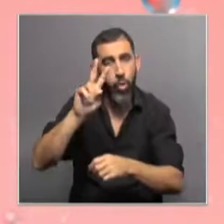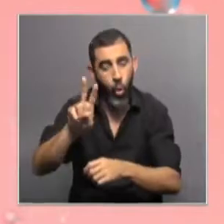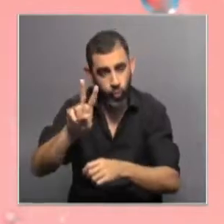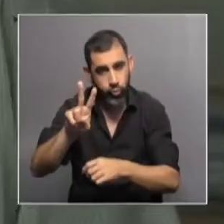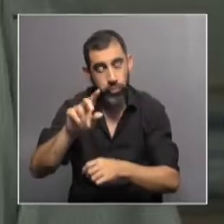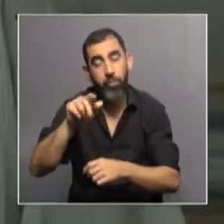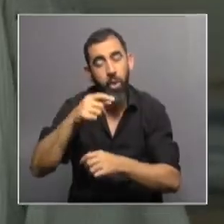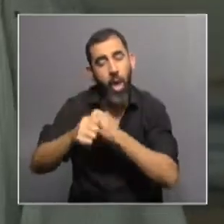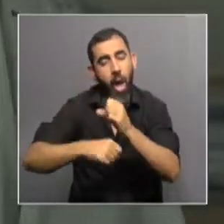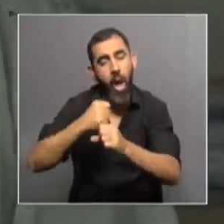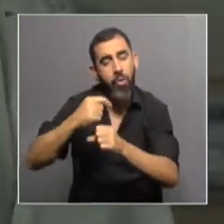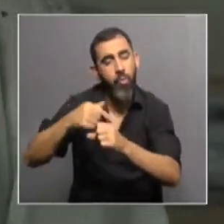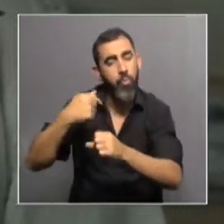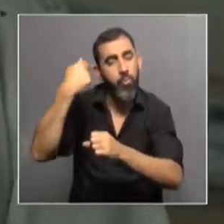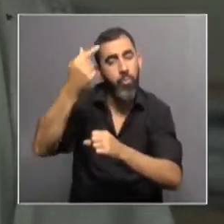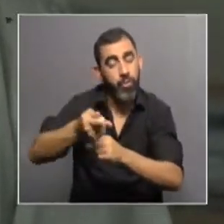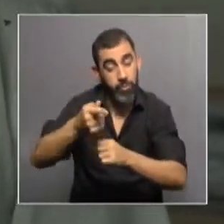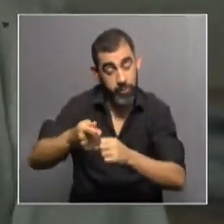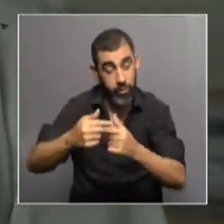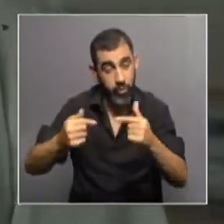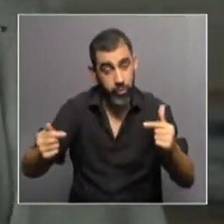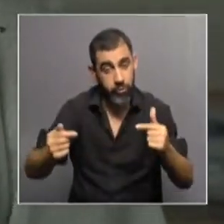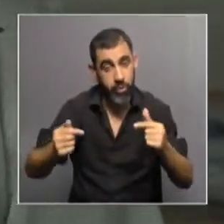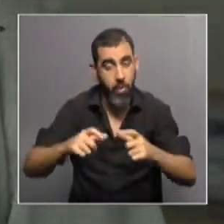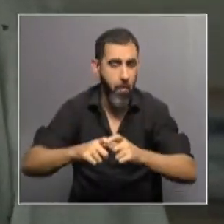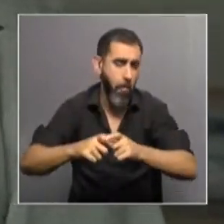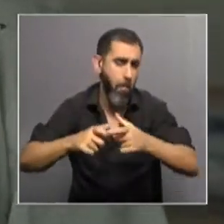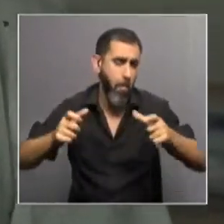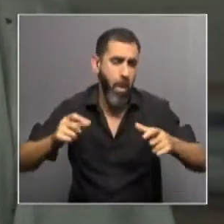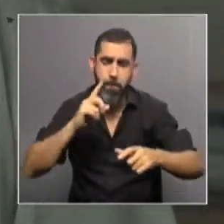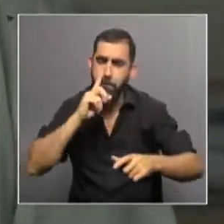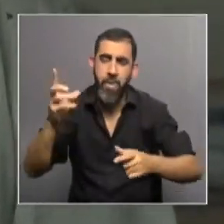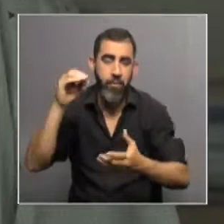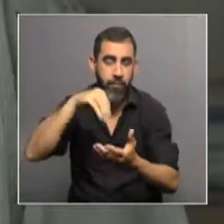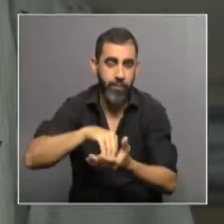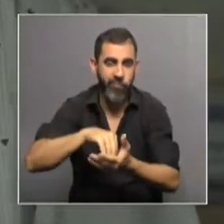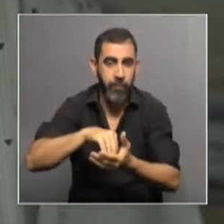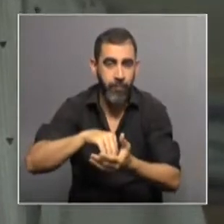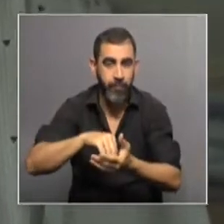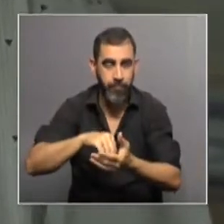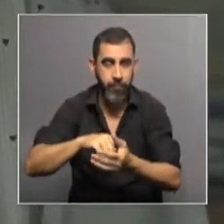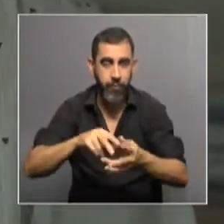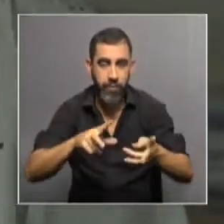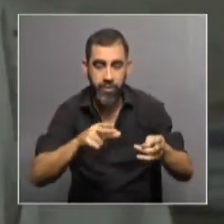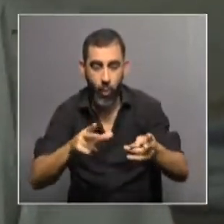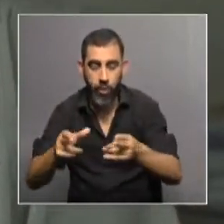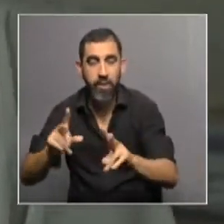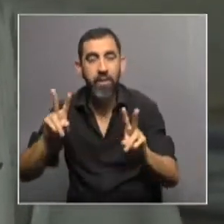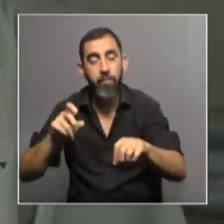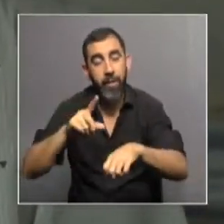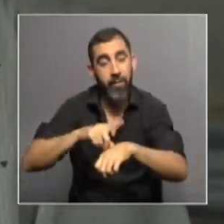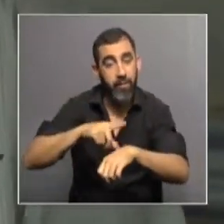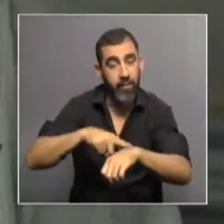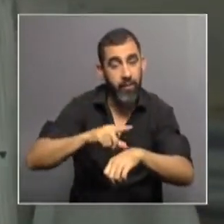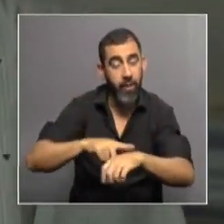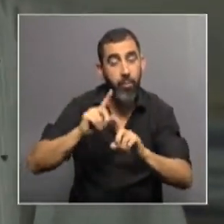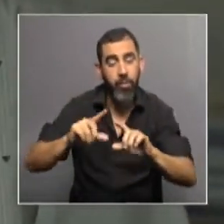Pero en los años siguientes a eso multiplicamos por mil veces la capacidad de secuenciar en cuanto a tiempo, ¿verdad?